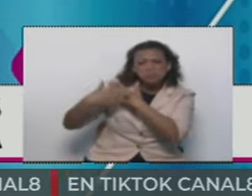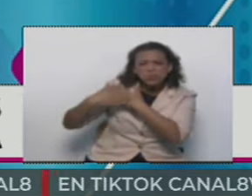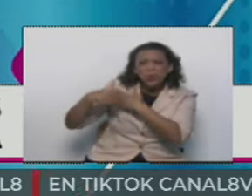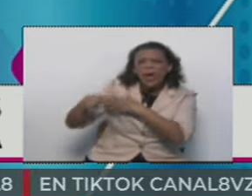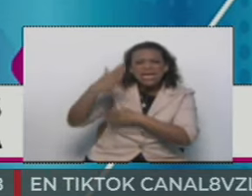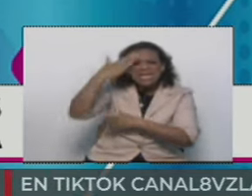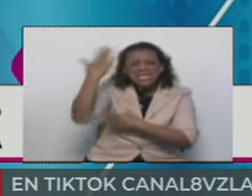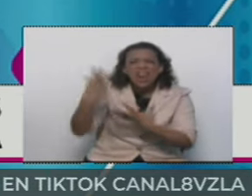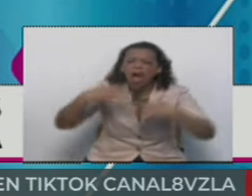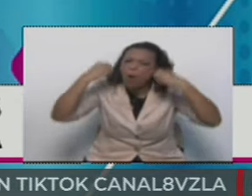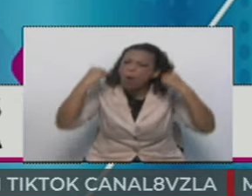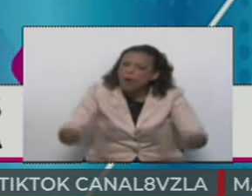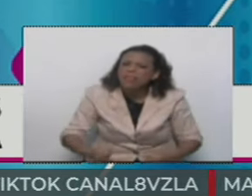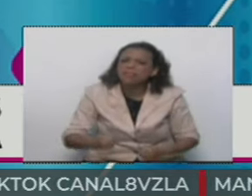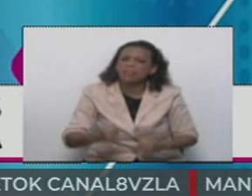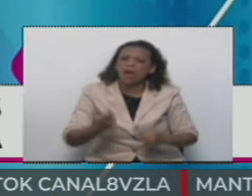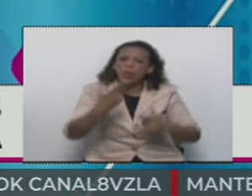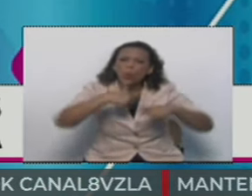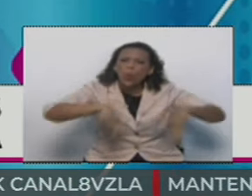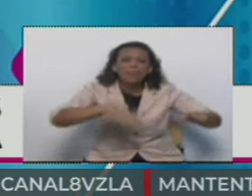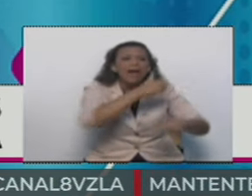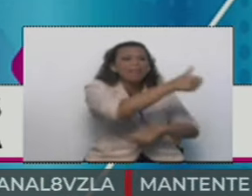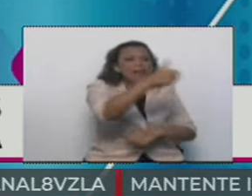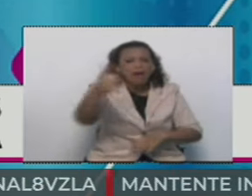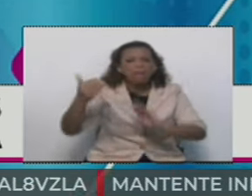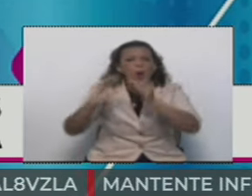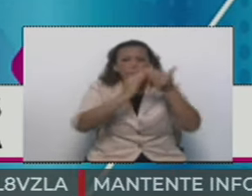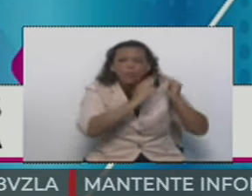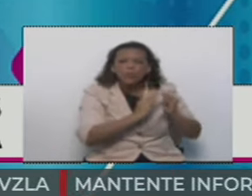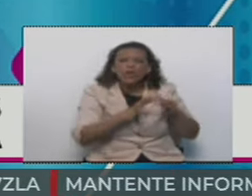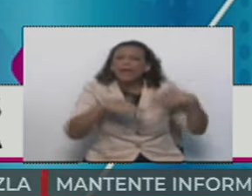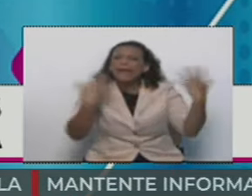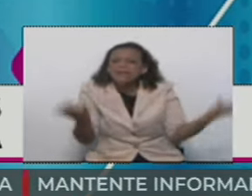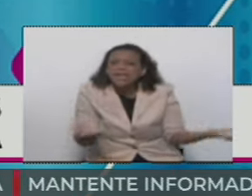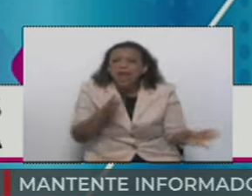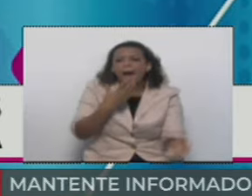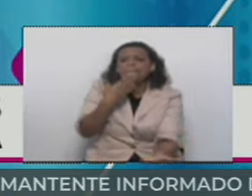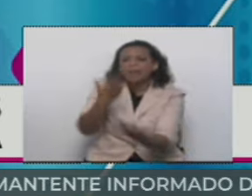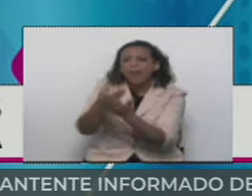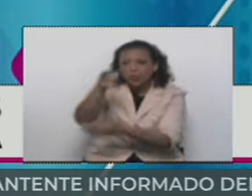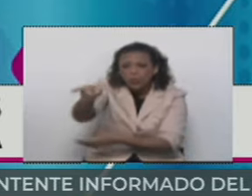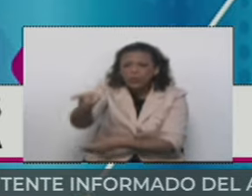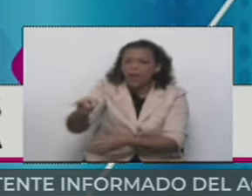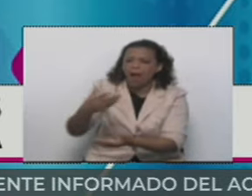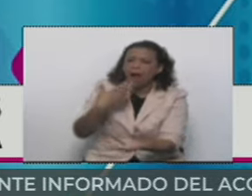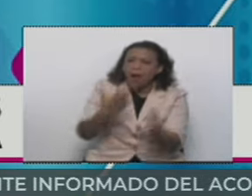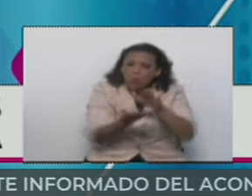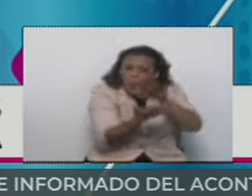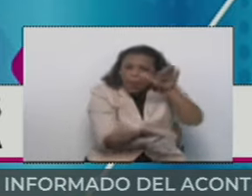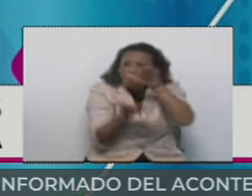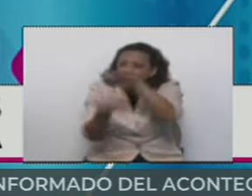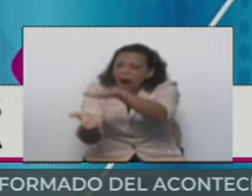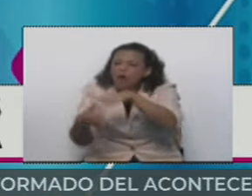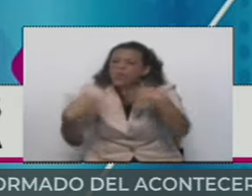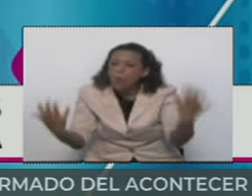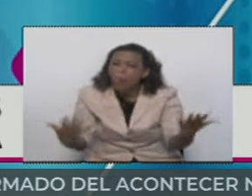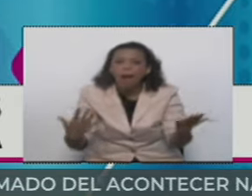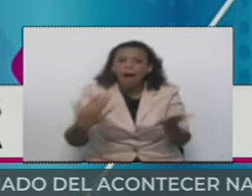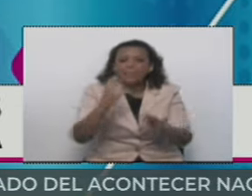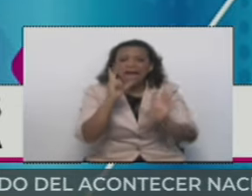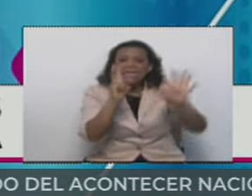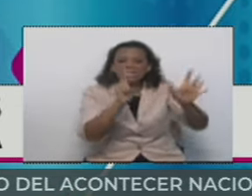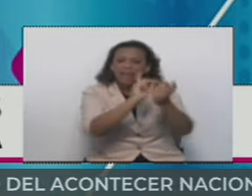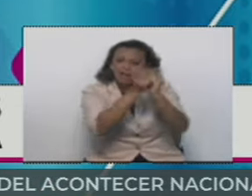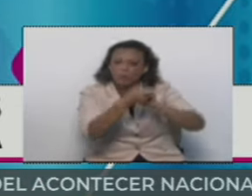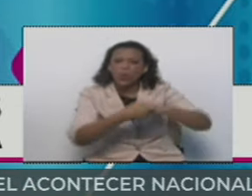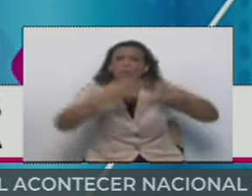saber lo concreto desde el punto de vista de cada comunidad. ¿Qué le quiere plantear a usted cada comunidad en su quehacer dentro del plan de la 7T? ¿Cuál es el